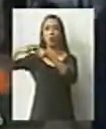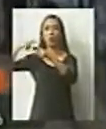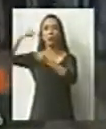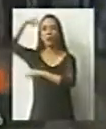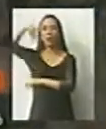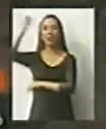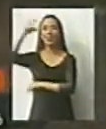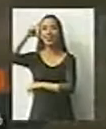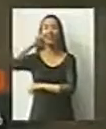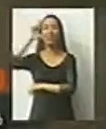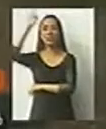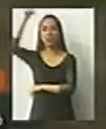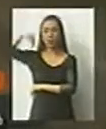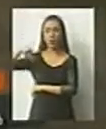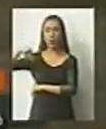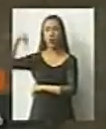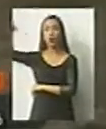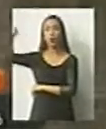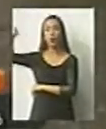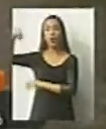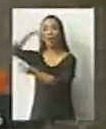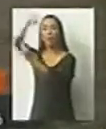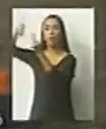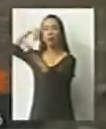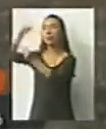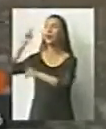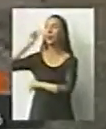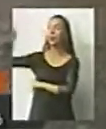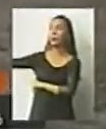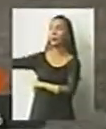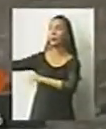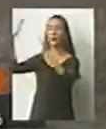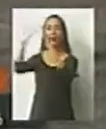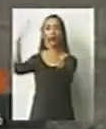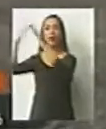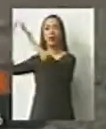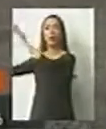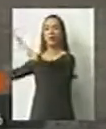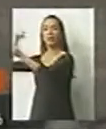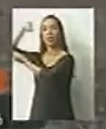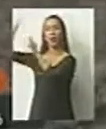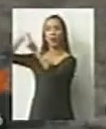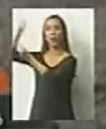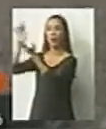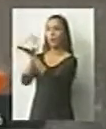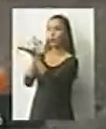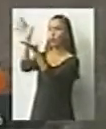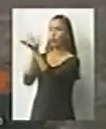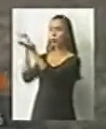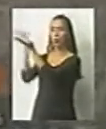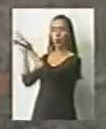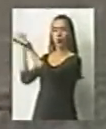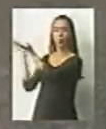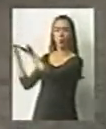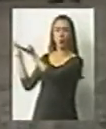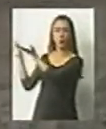al desalojo de dos sectores que habían sido usurpados, las viviendas de la ODIG, y un